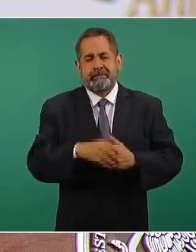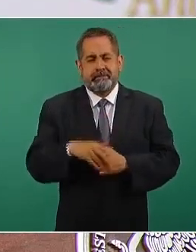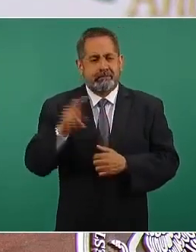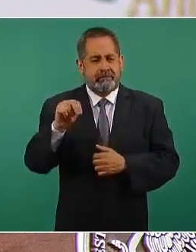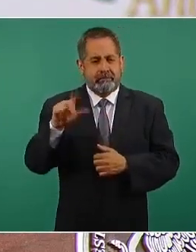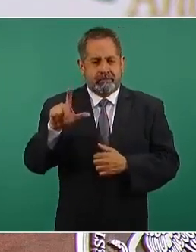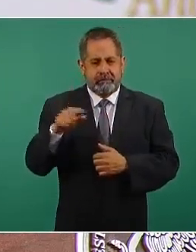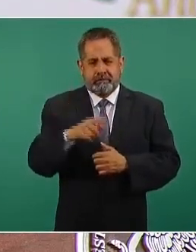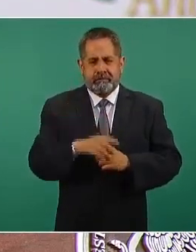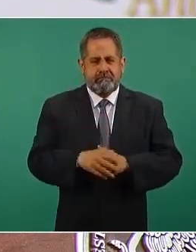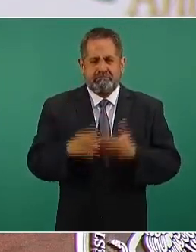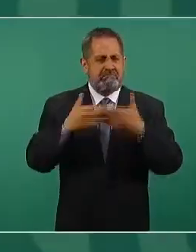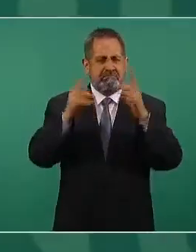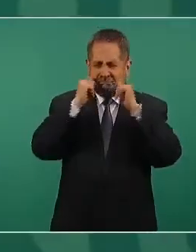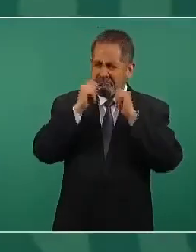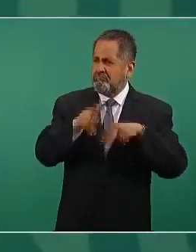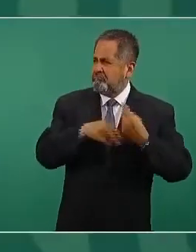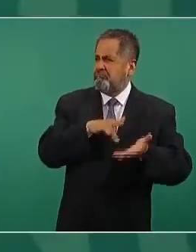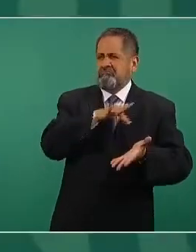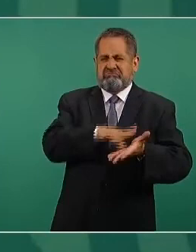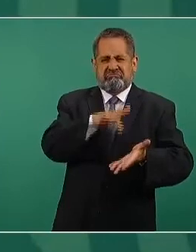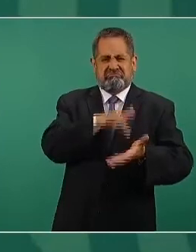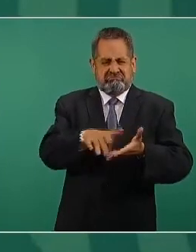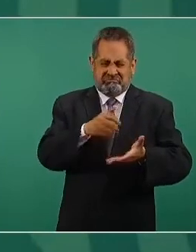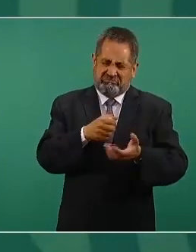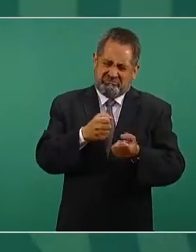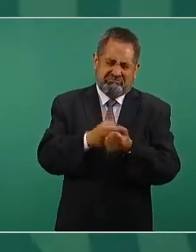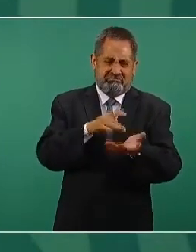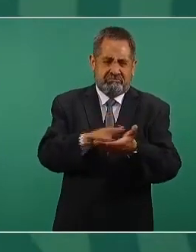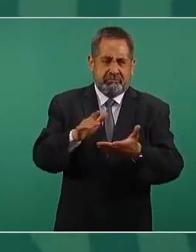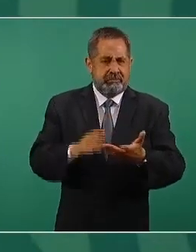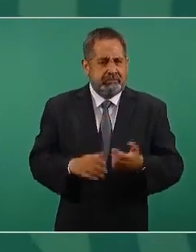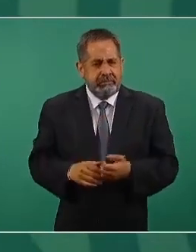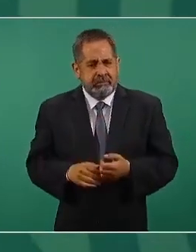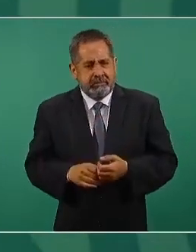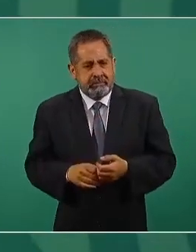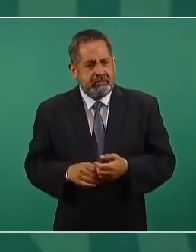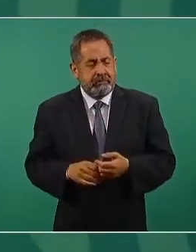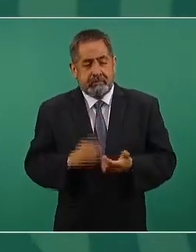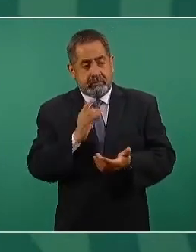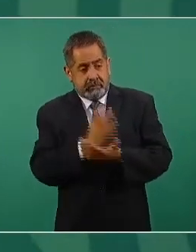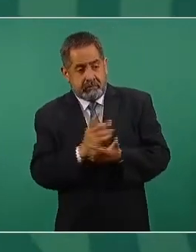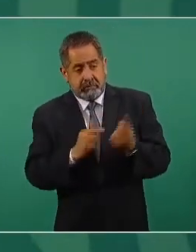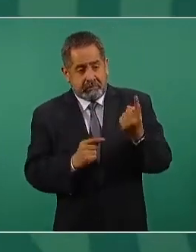Nuevo León, abiertamente, pero no es el único caso.